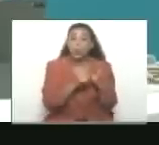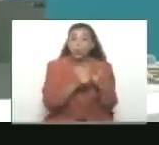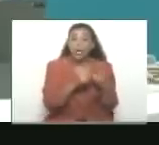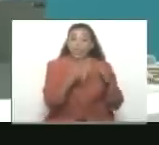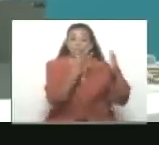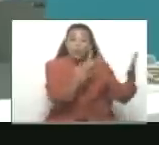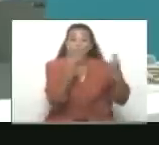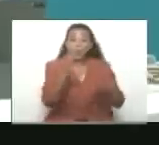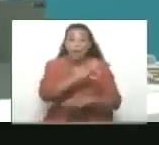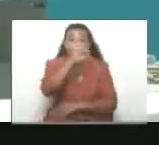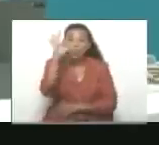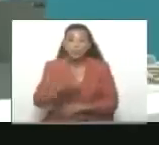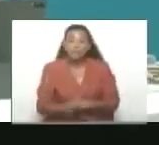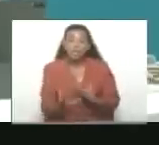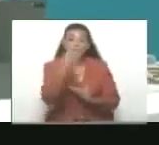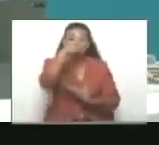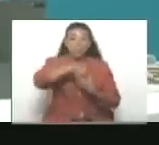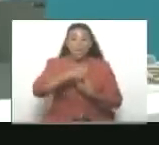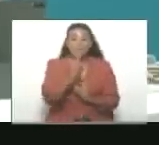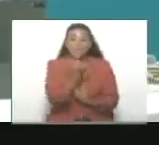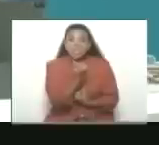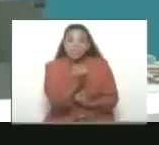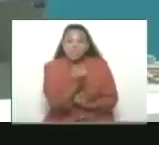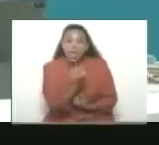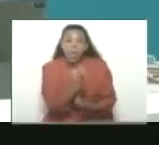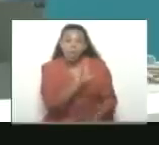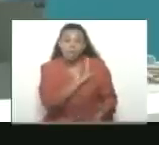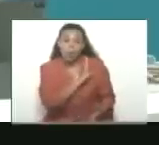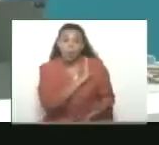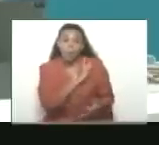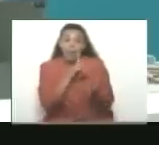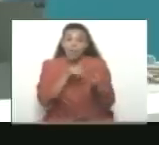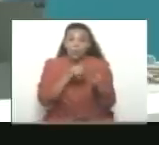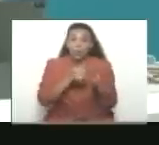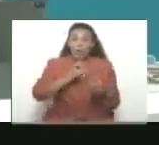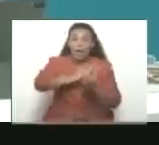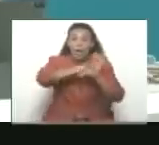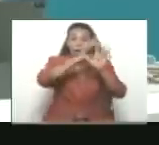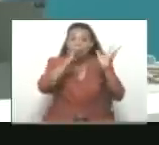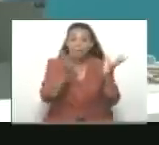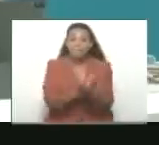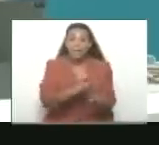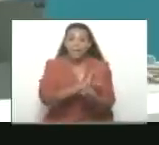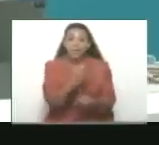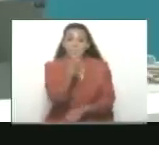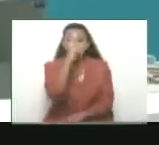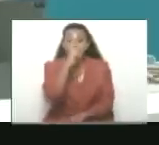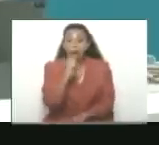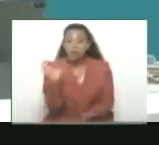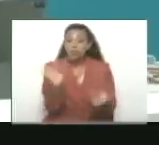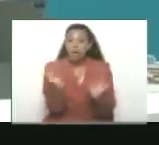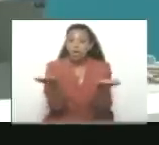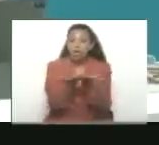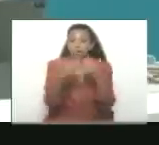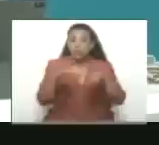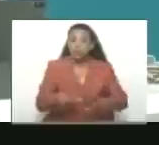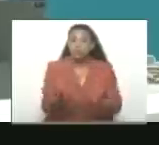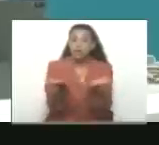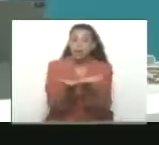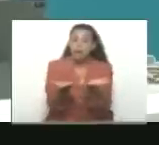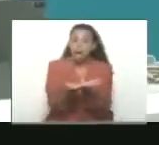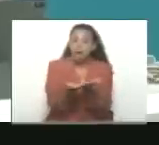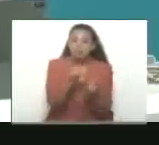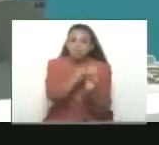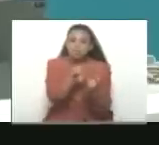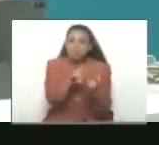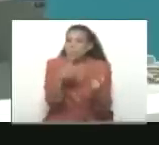99% del ingreso Y la herida de estuvimos casi do años sin clase Entonces qué